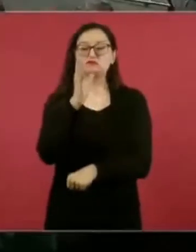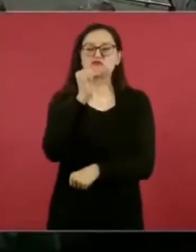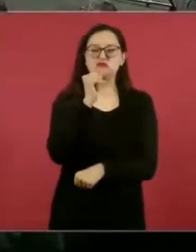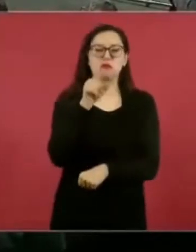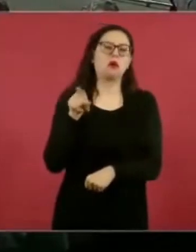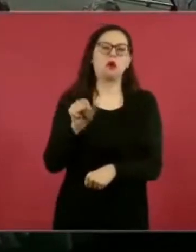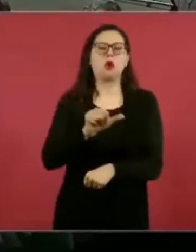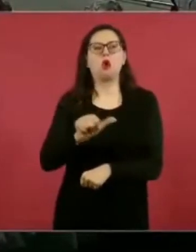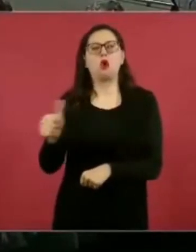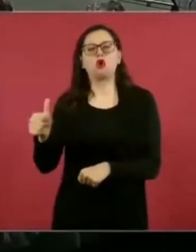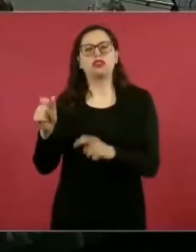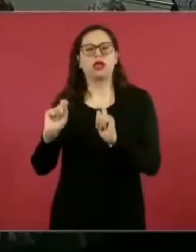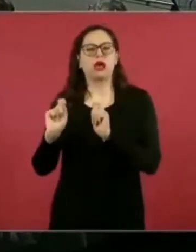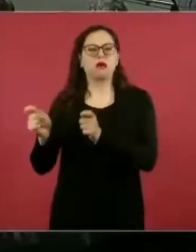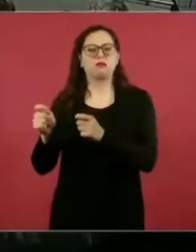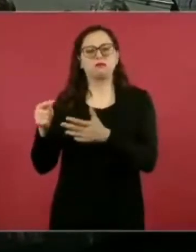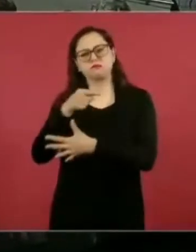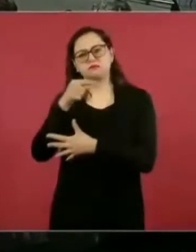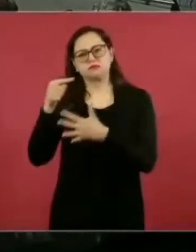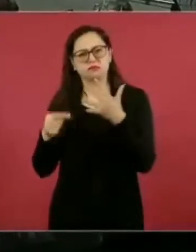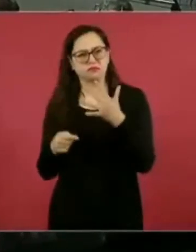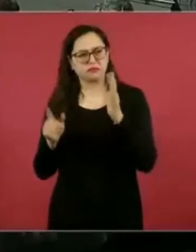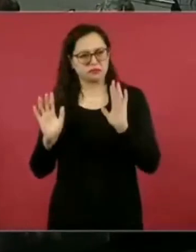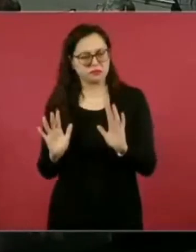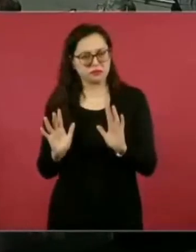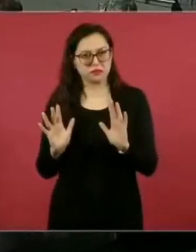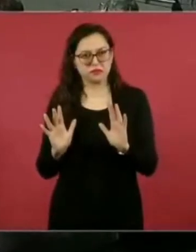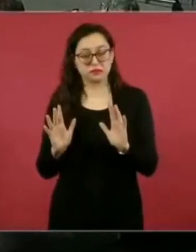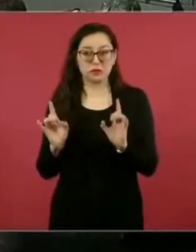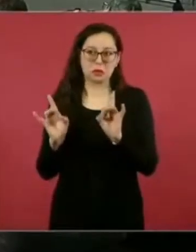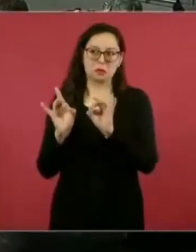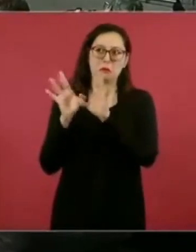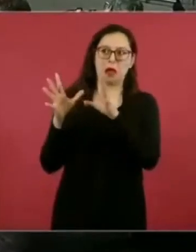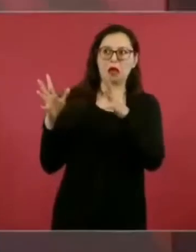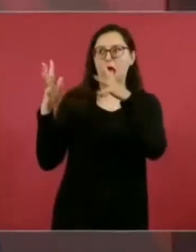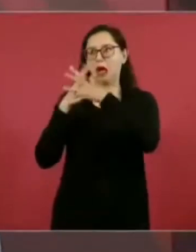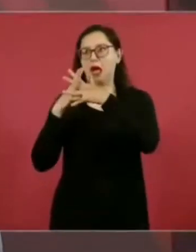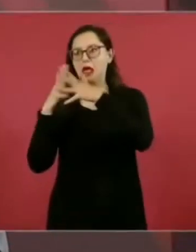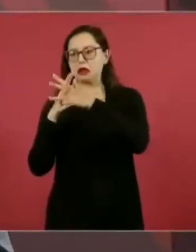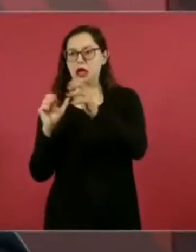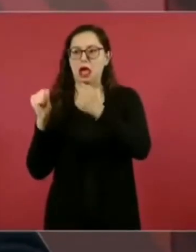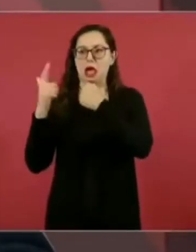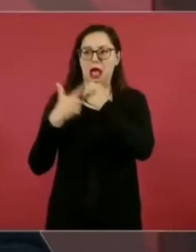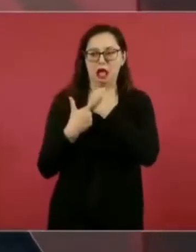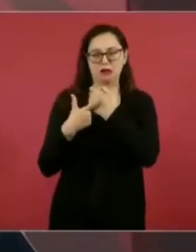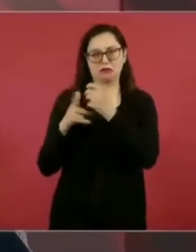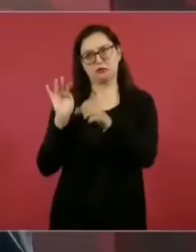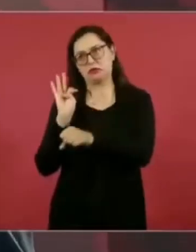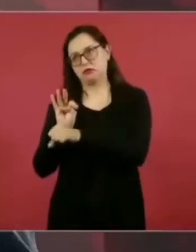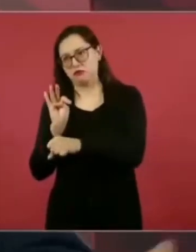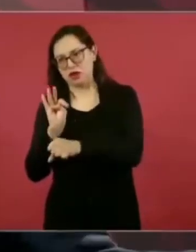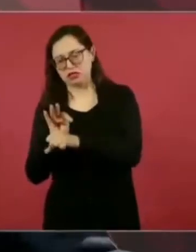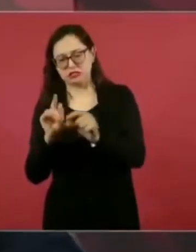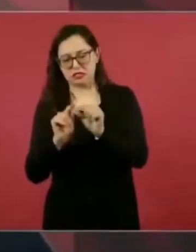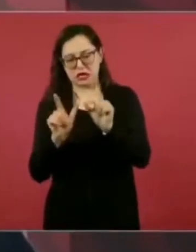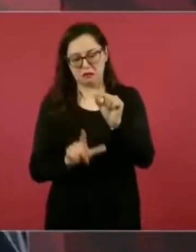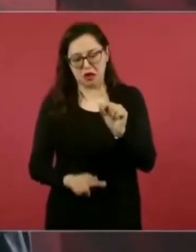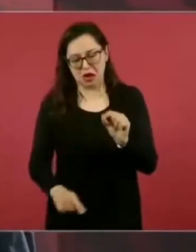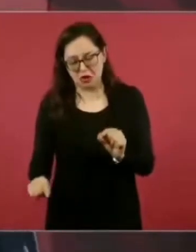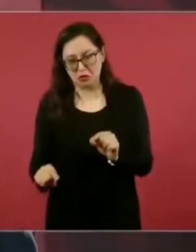otras tareas, la defensa de la nación, que es muy importante, la